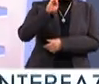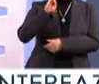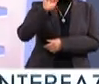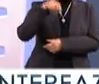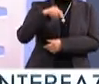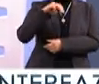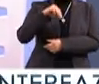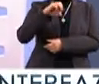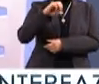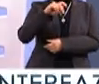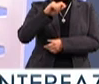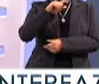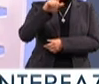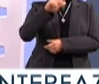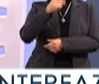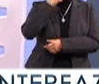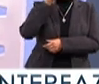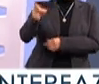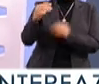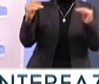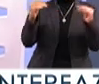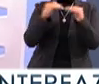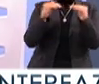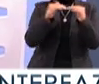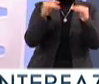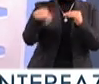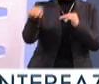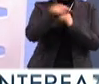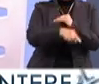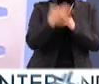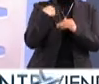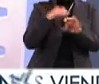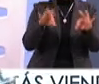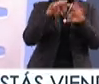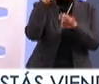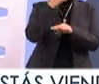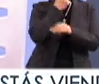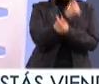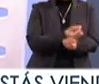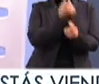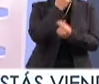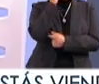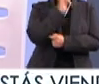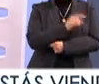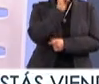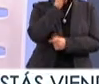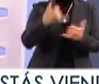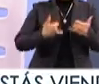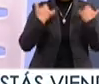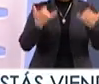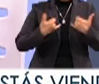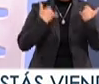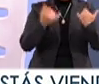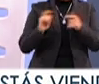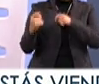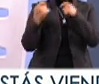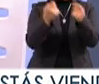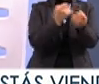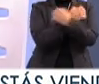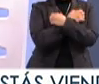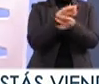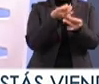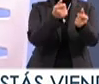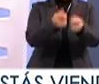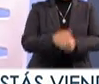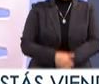aseguró que la equidad es un aspecto clave en el que trabajarán para que todas las niñas y niños, también los jóvenes, reciban educación